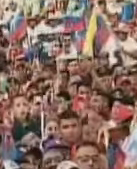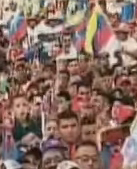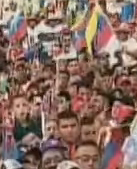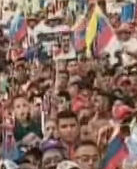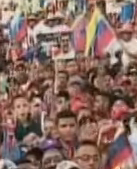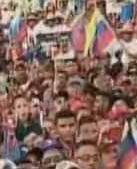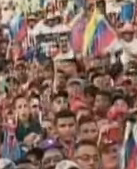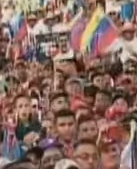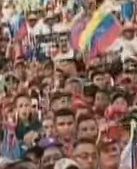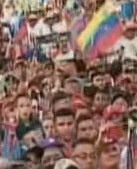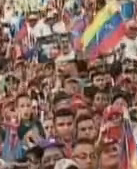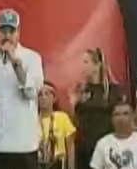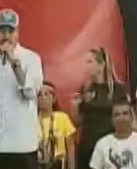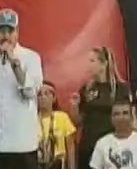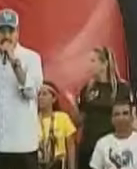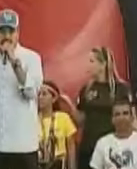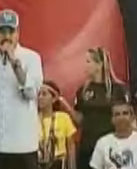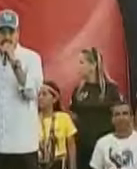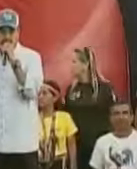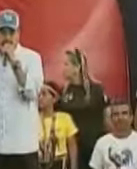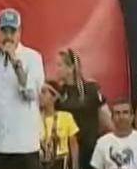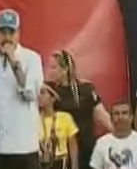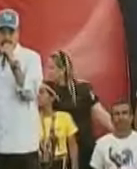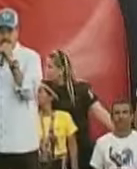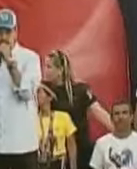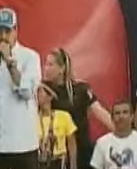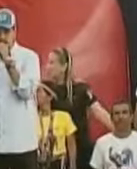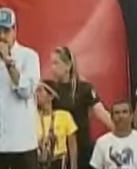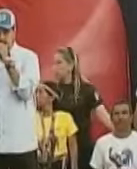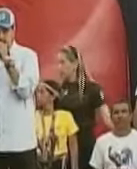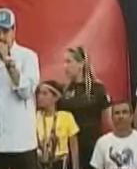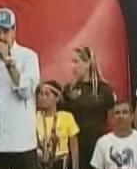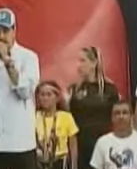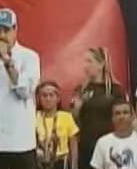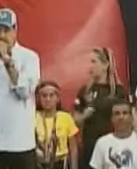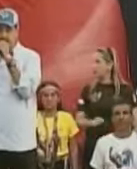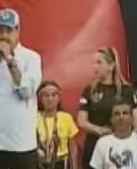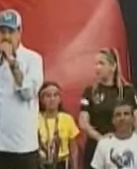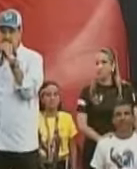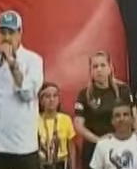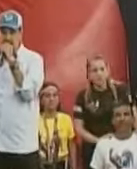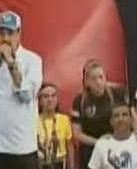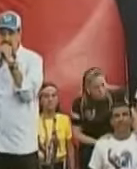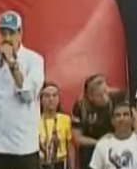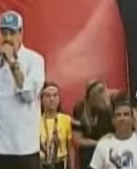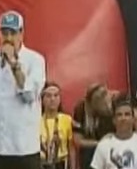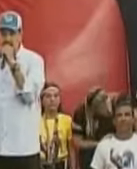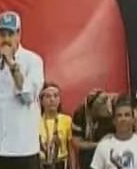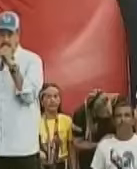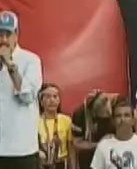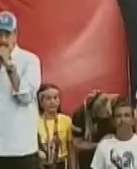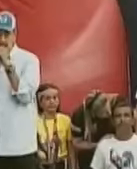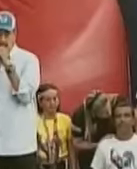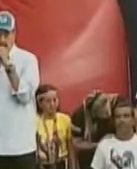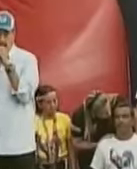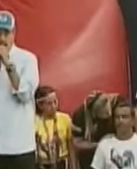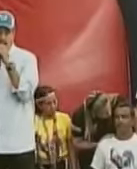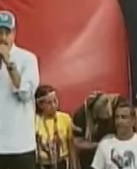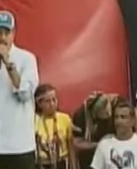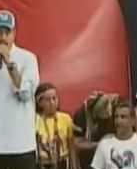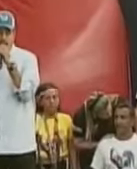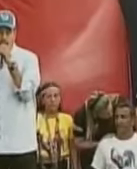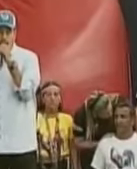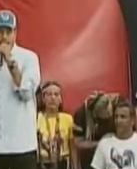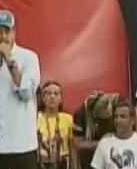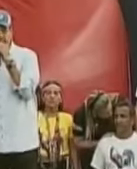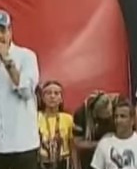Yo soy un hombre formado en la izquierda. Desde mi hogar soy socialista.